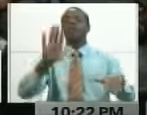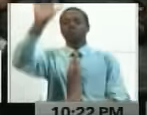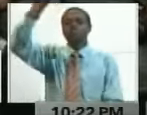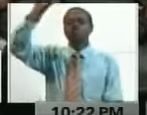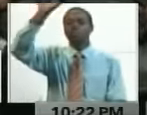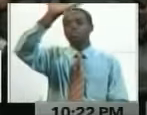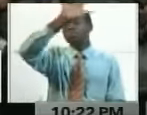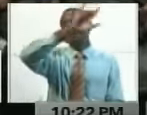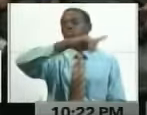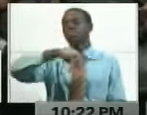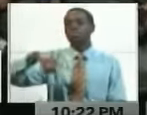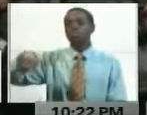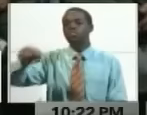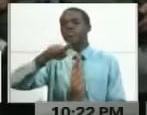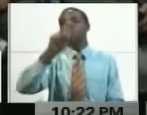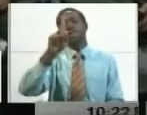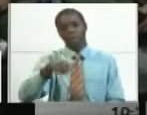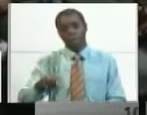a todos los CLP.